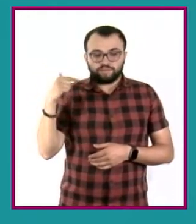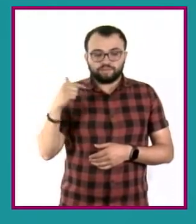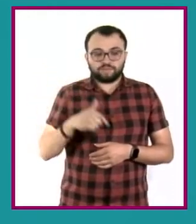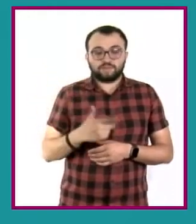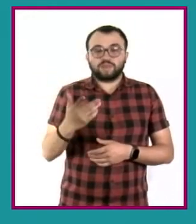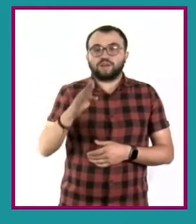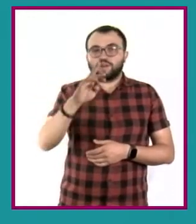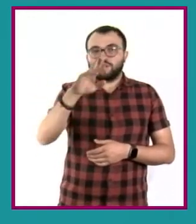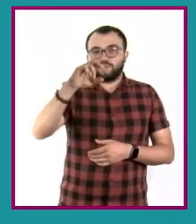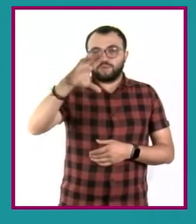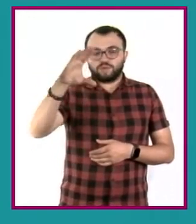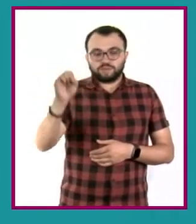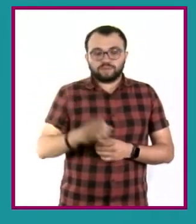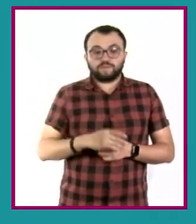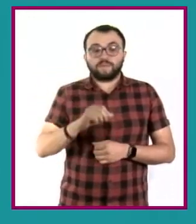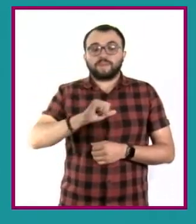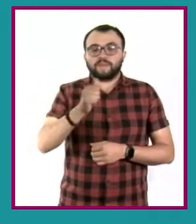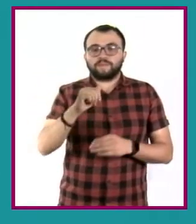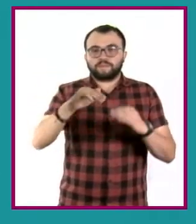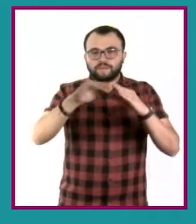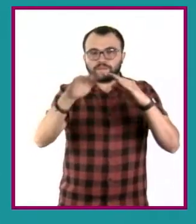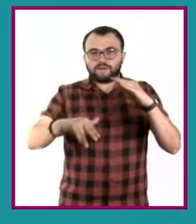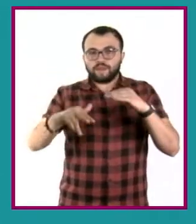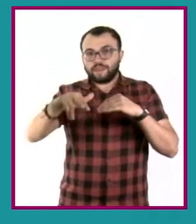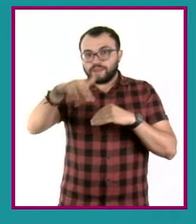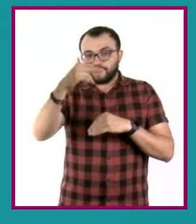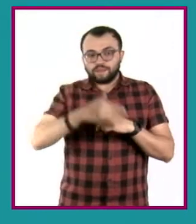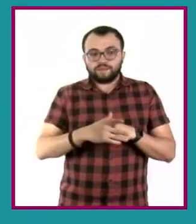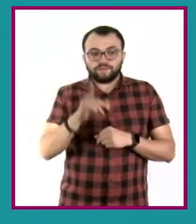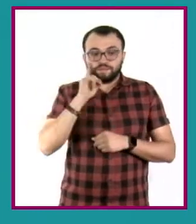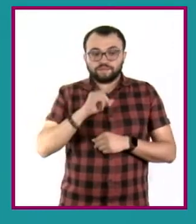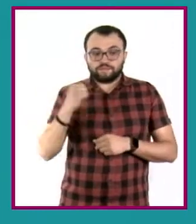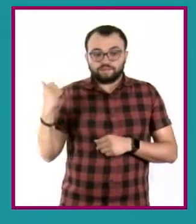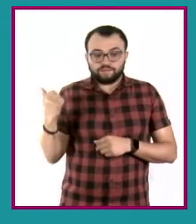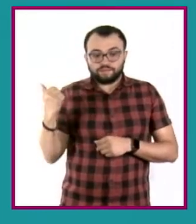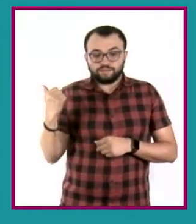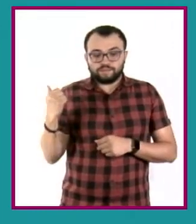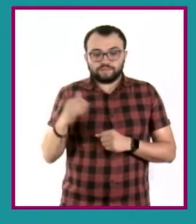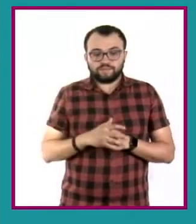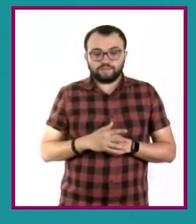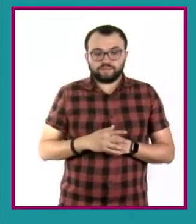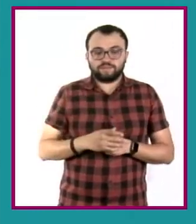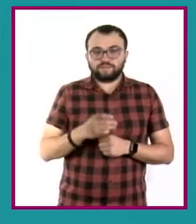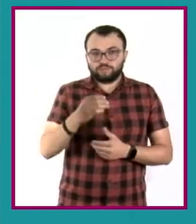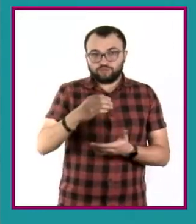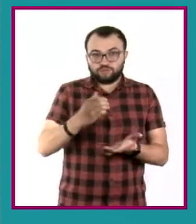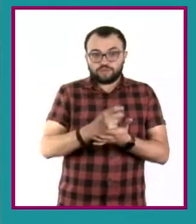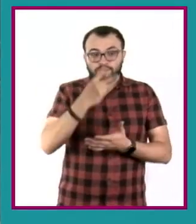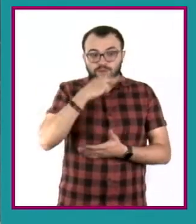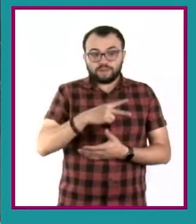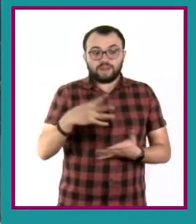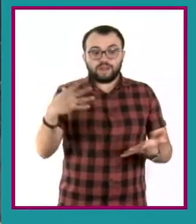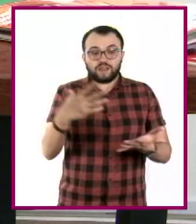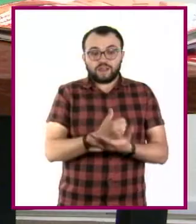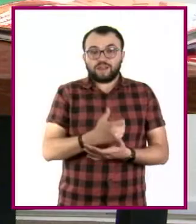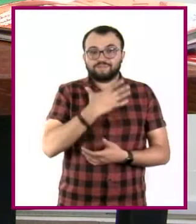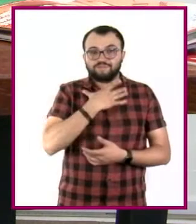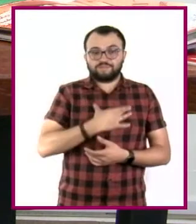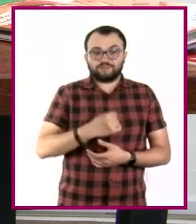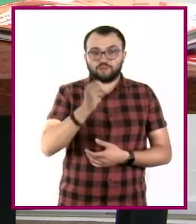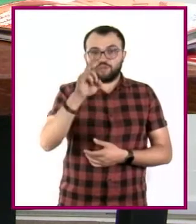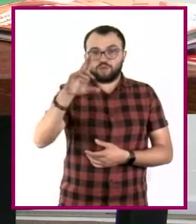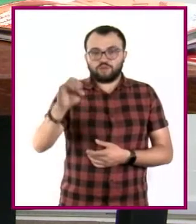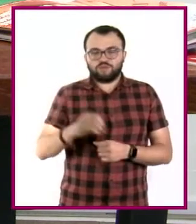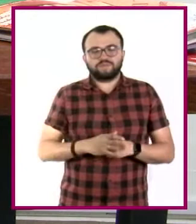bronce. Y en la categoría de menores de 13 años, Ana Illanes Martínez de la Vega, de la Ciudad de México, ganó medalla de oro.